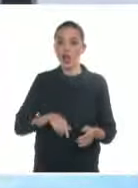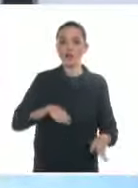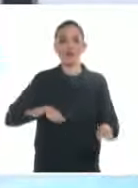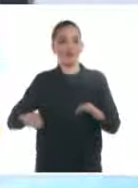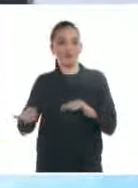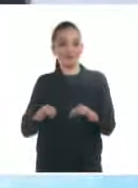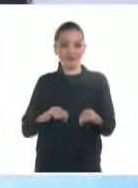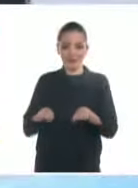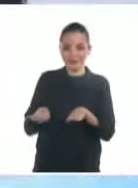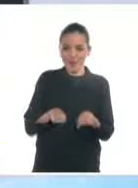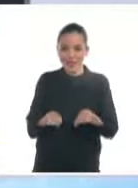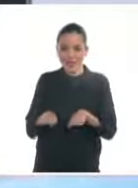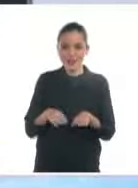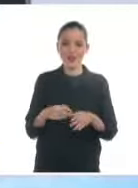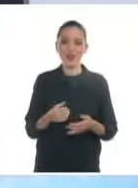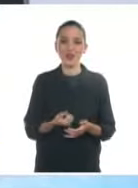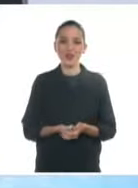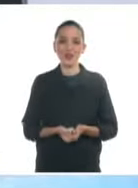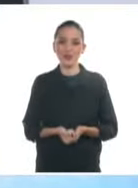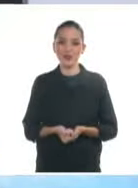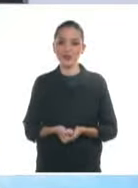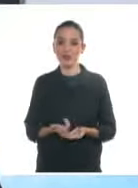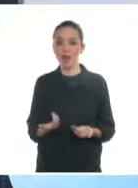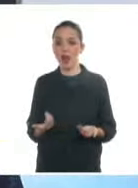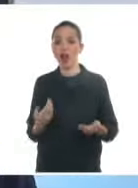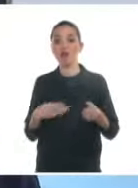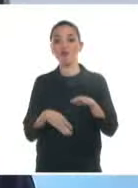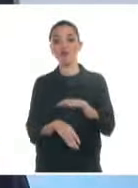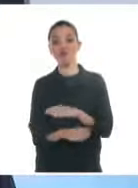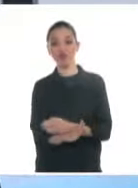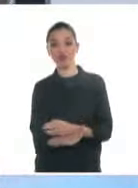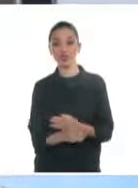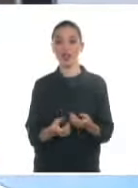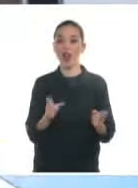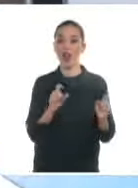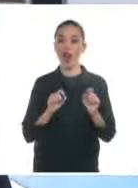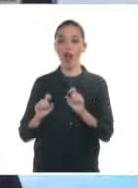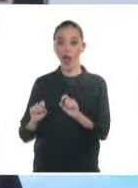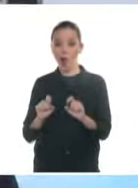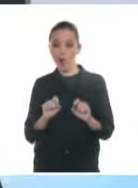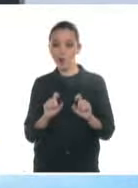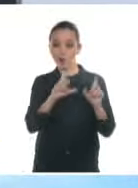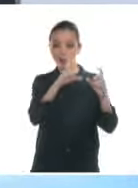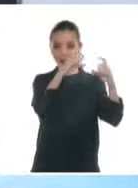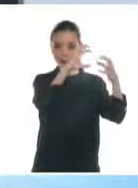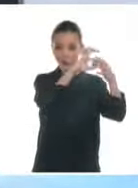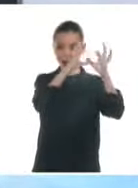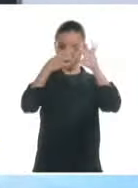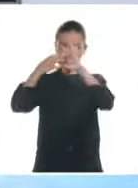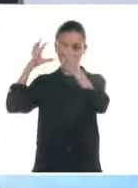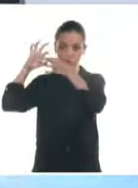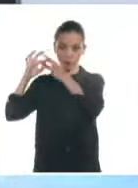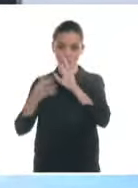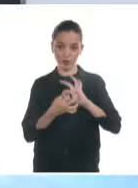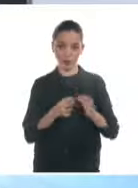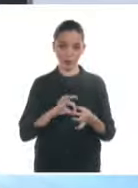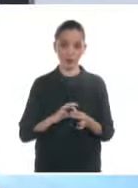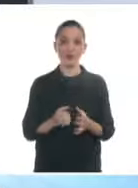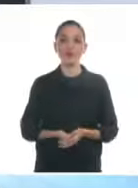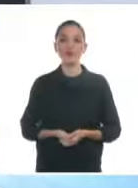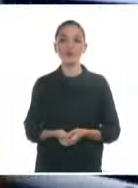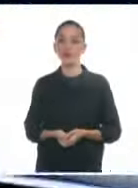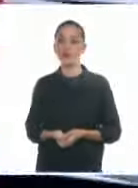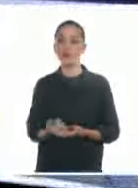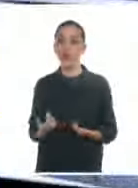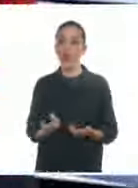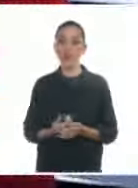preparación para poder clasificar a los Juegos Olímpicos, que es lo más relevante que